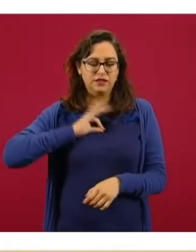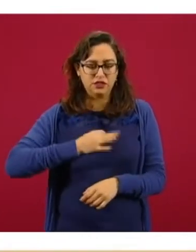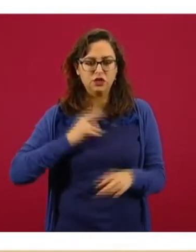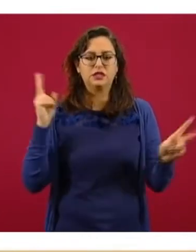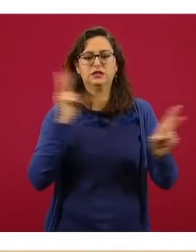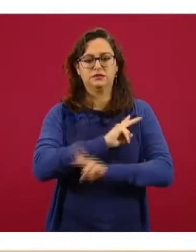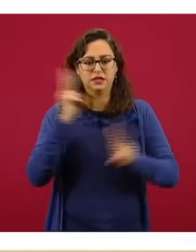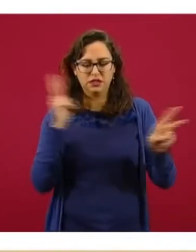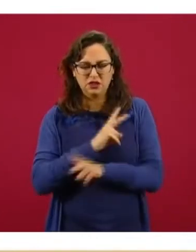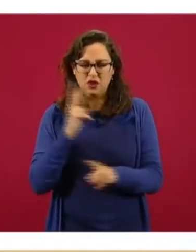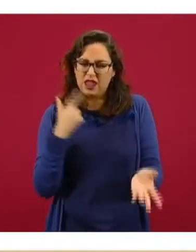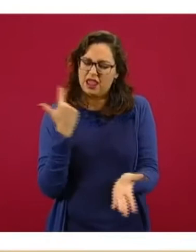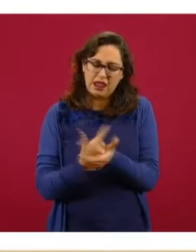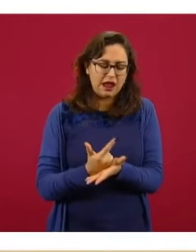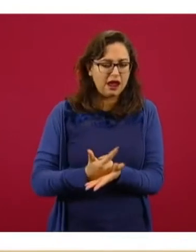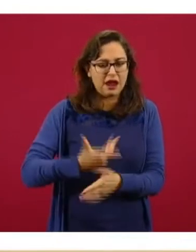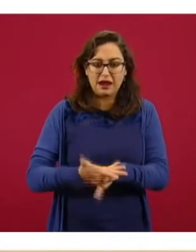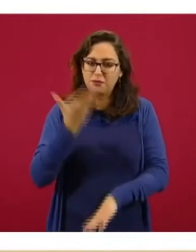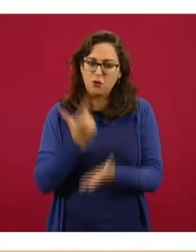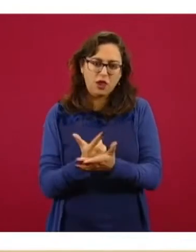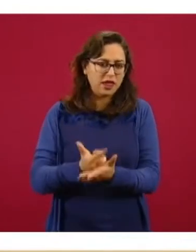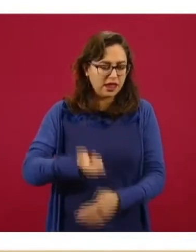de 970 unidades,